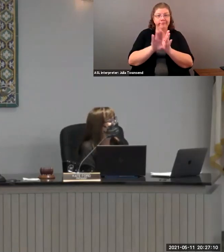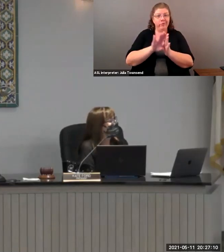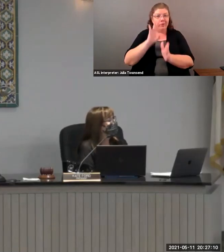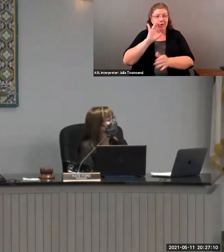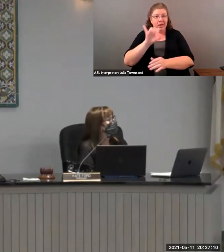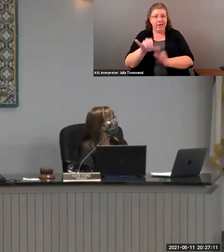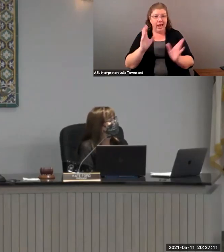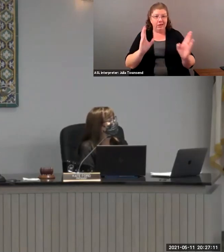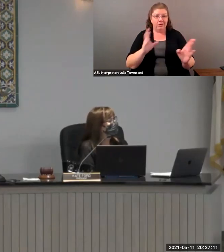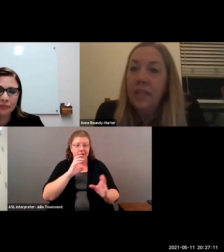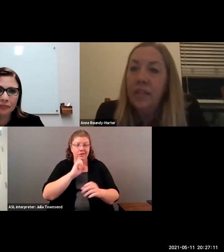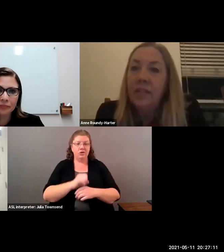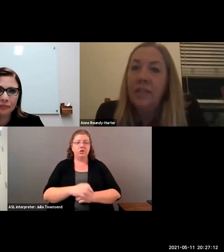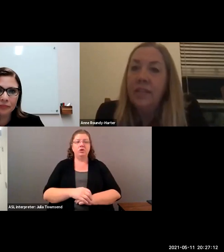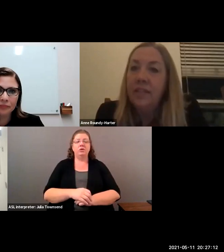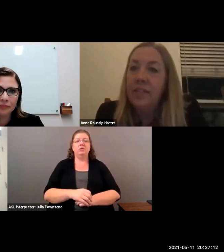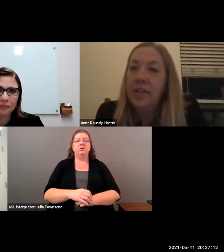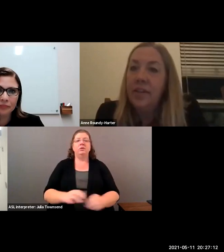académico